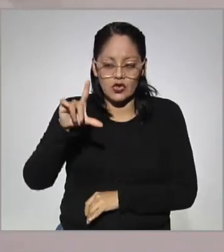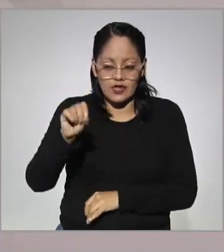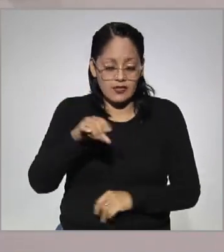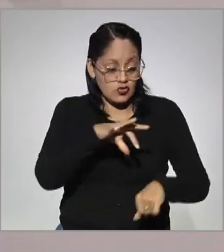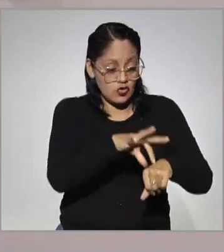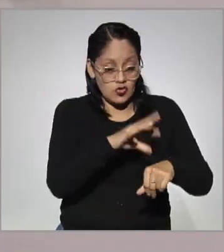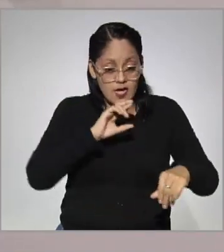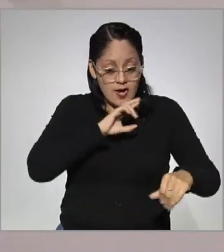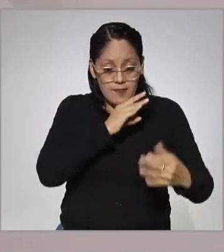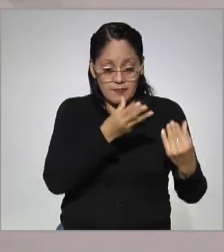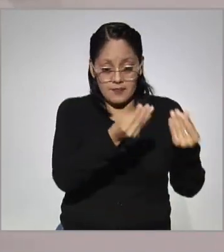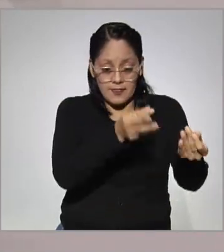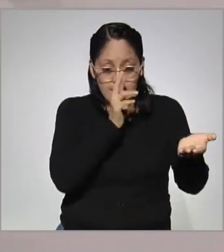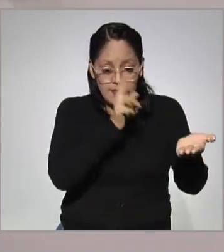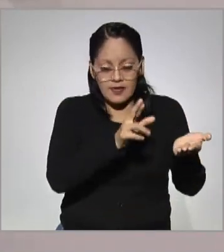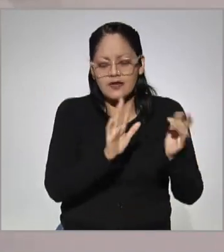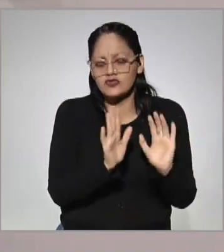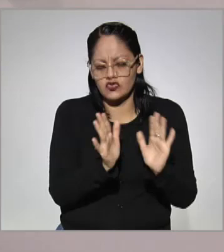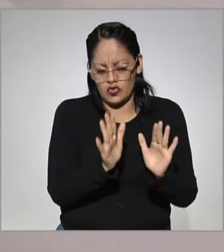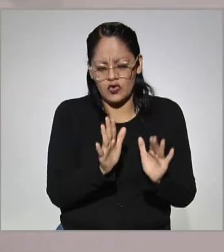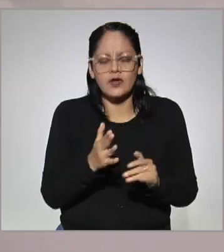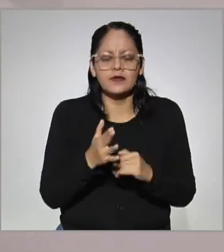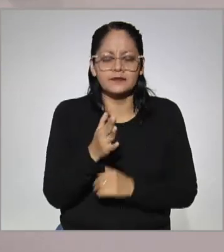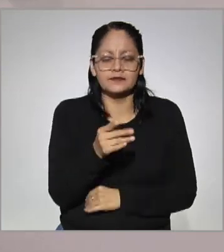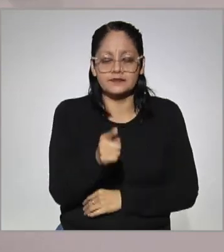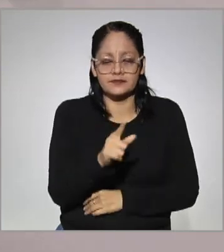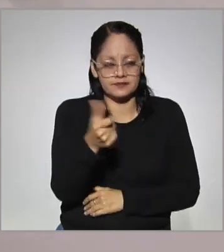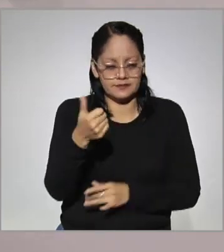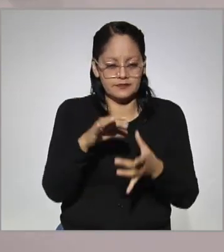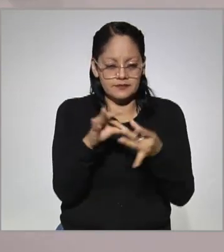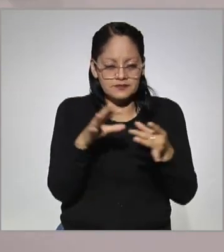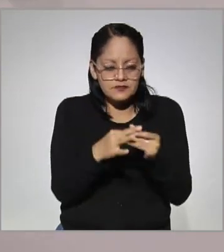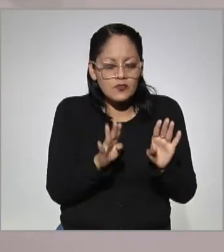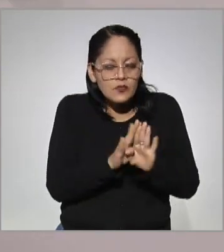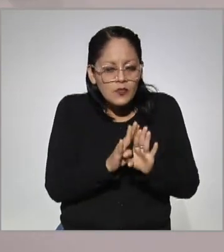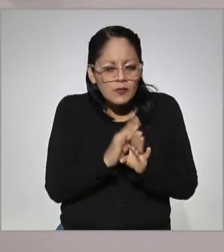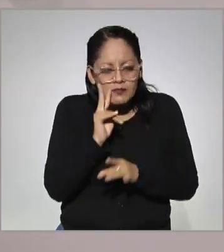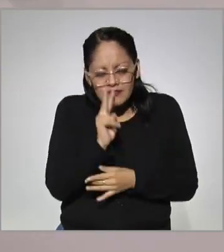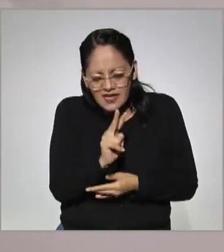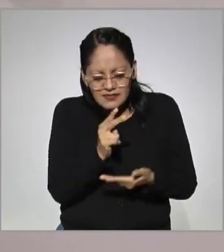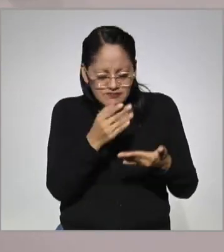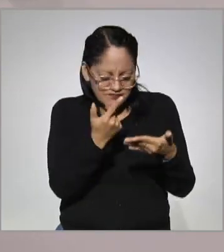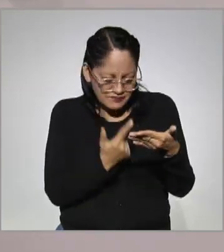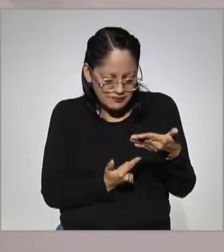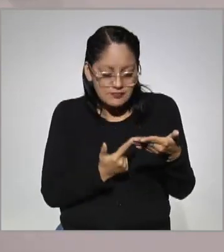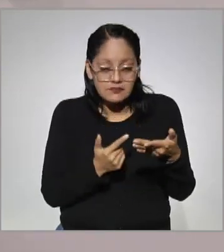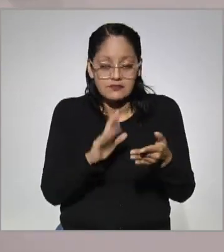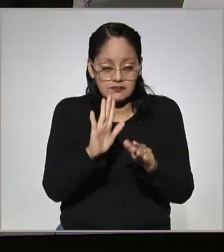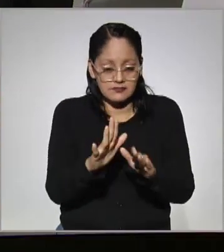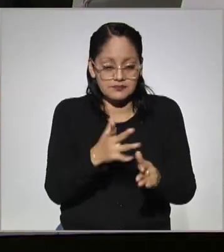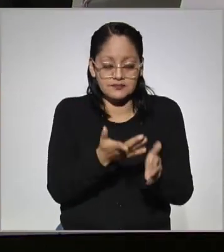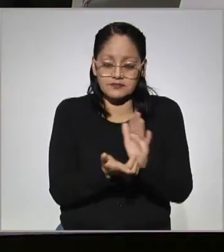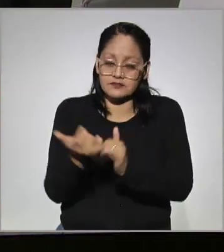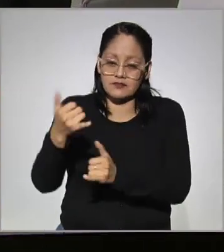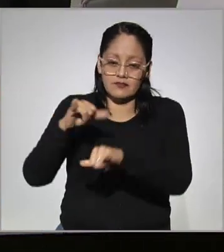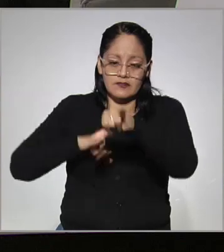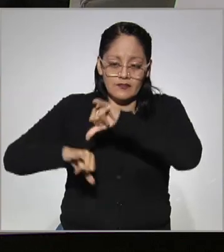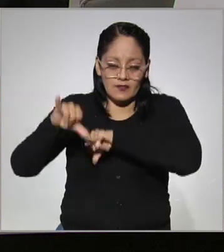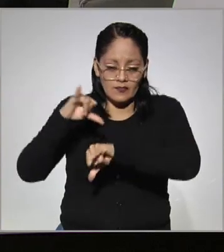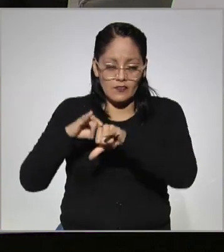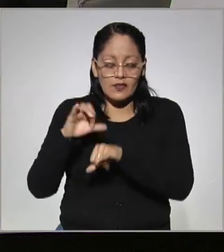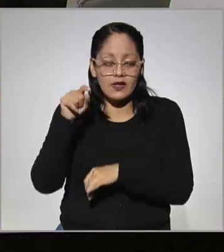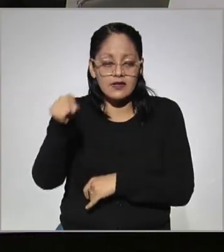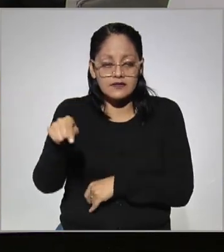resultado allí inmediatamente. Te va a dar, ahorita que platiquemos de otra cosa, te va a decir cómo ve las cosas, pero eso se va a un laboratorio de patología. De ese